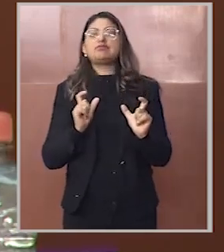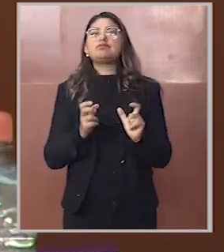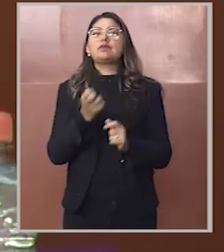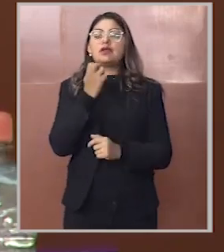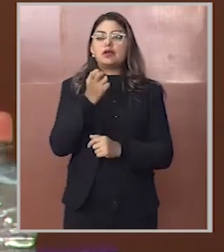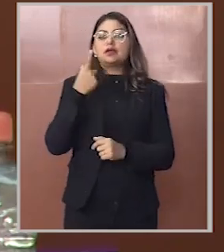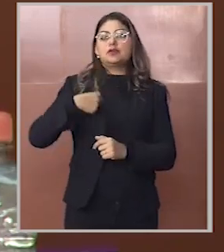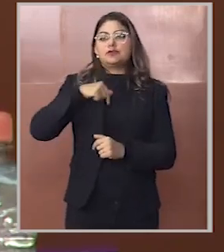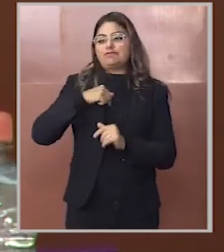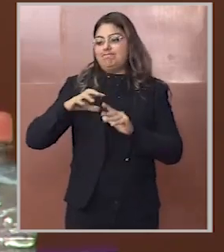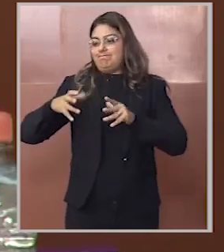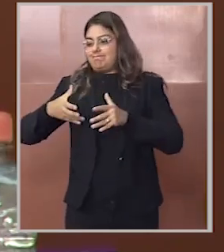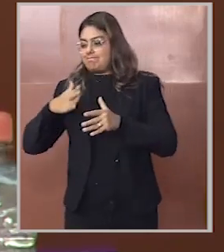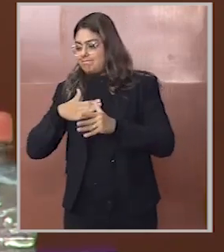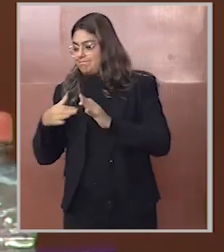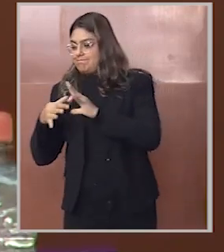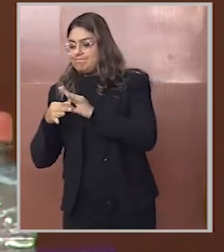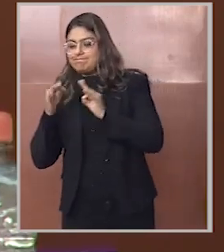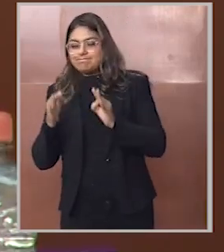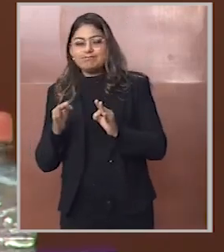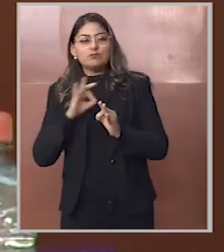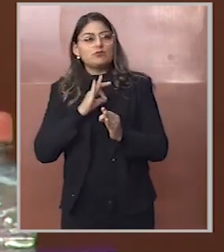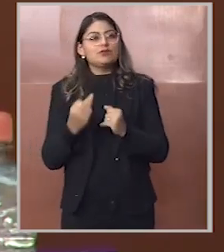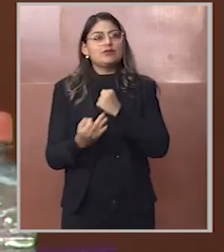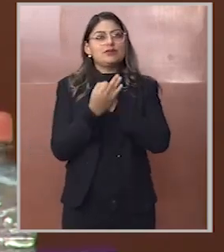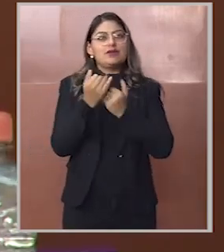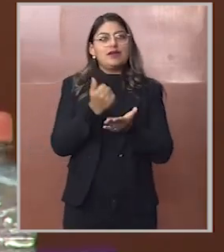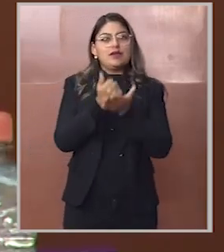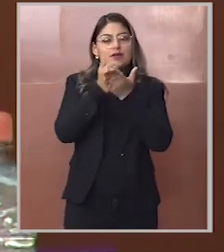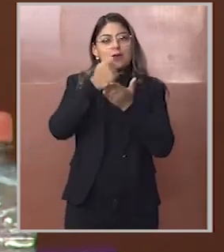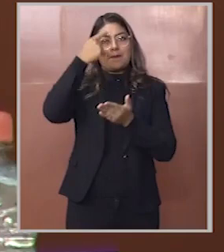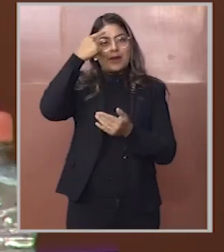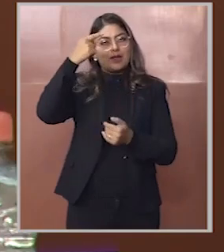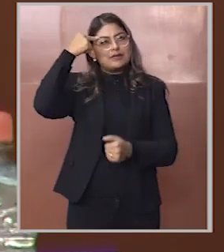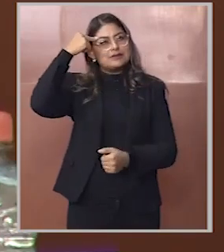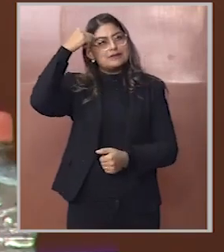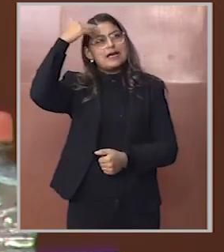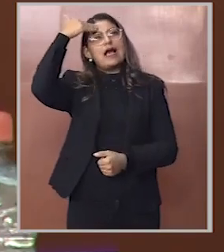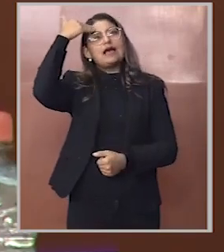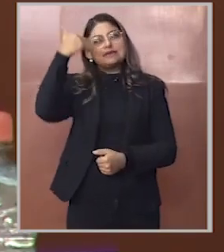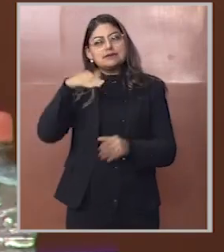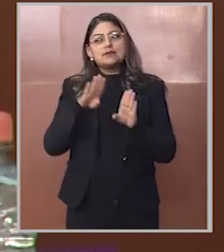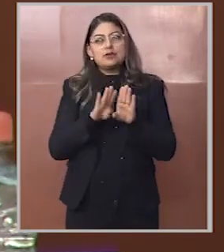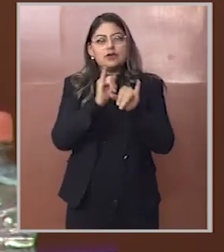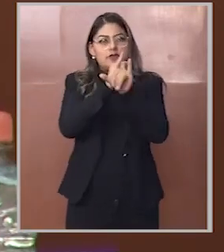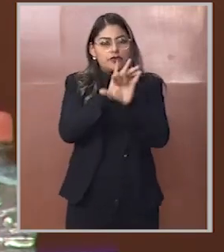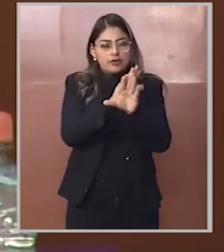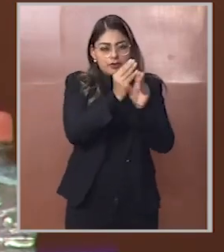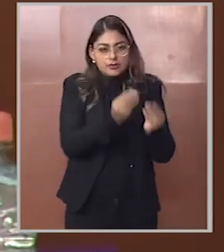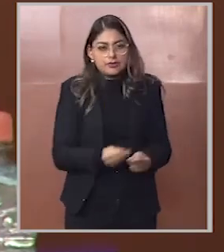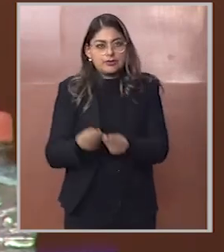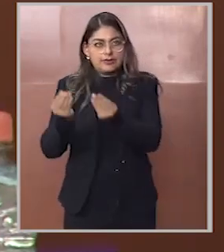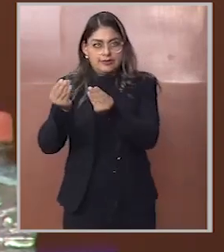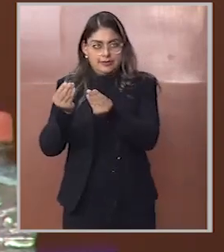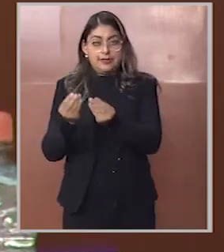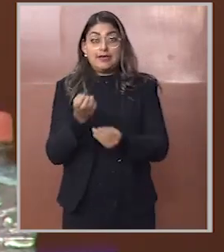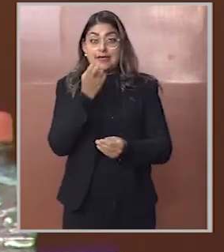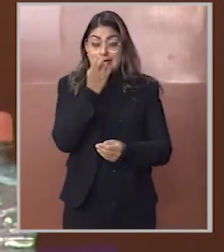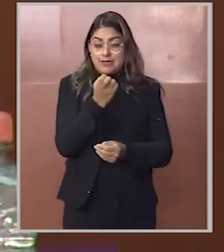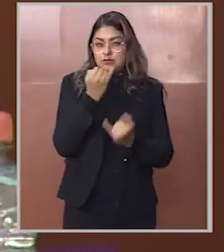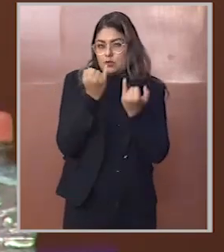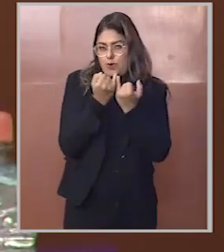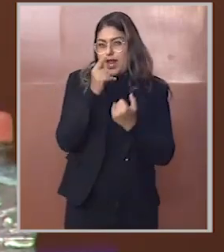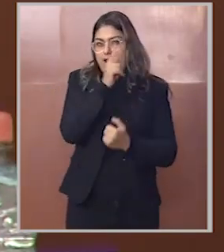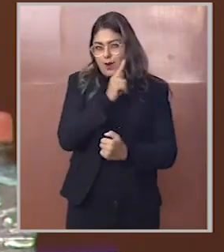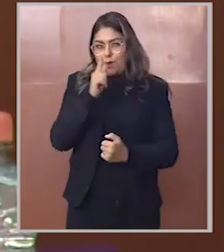saber cómo podíamos transmitir esta información y el lenguaje eh utilizado por ejemplo en la en la guía sobre la